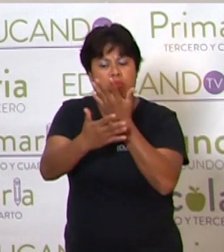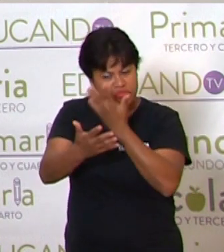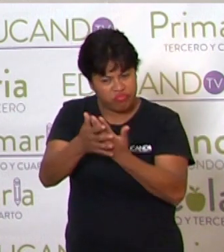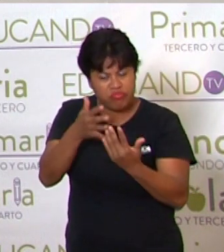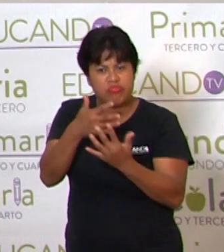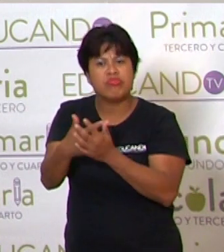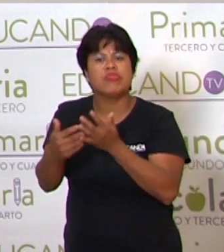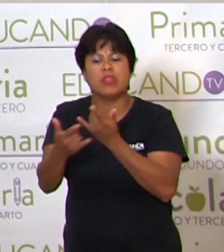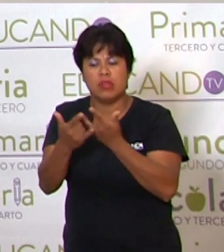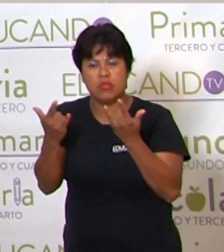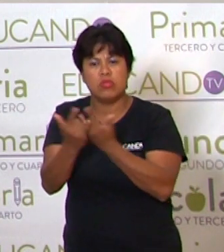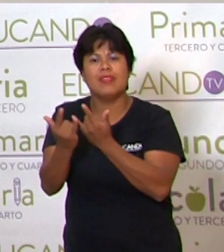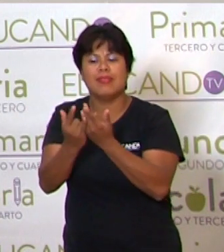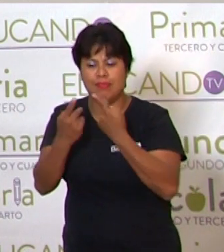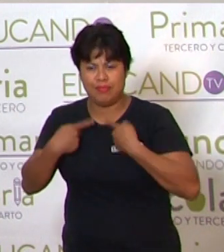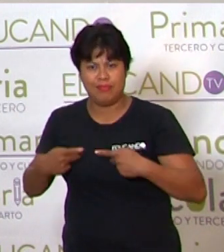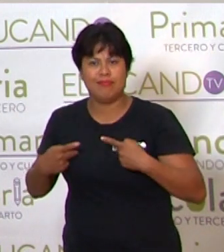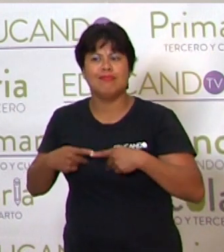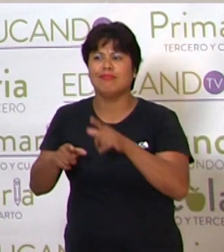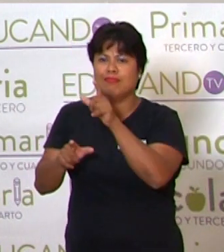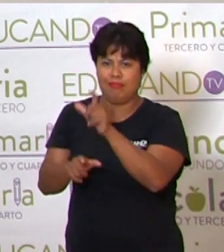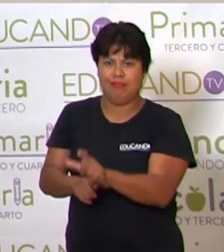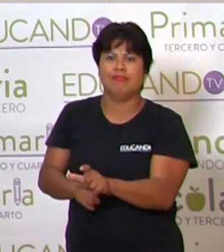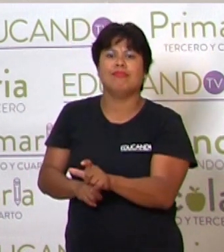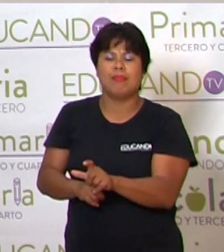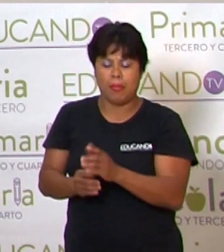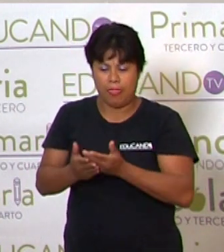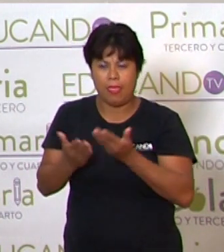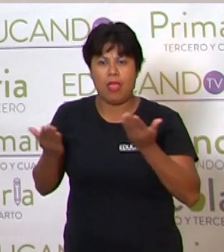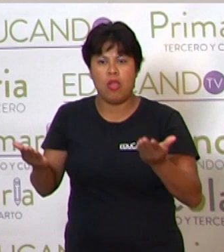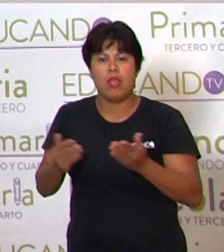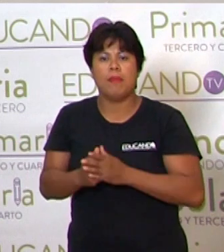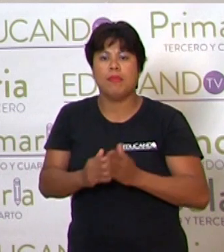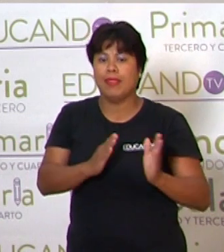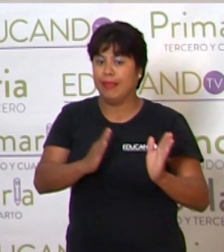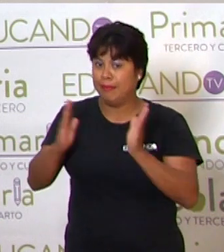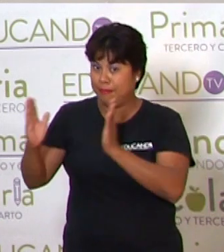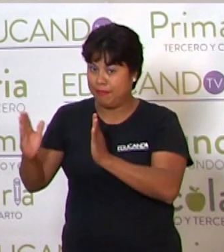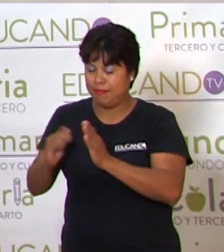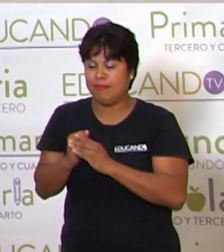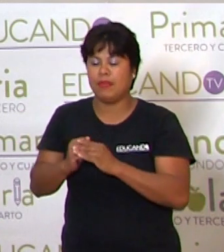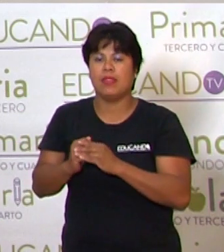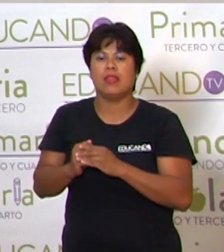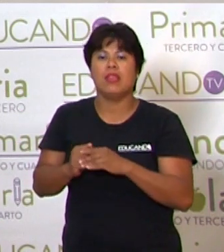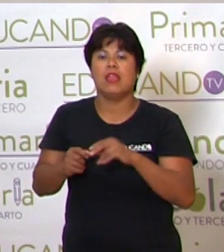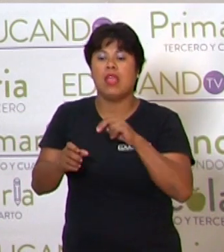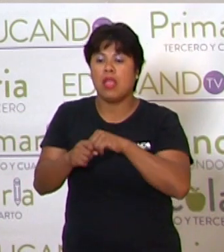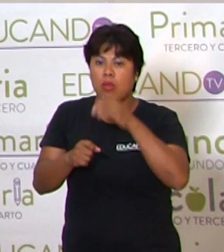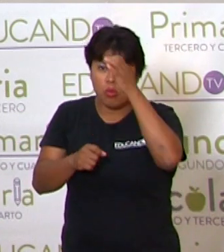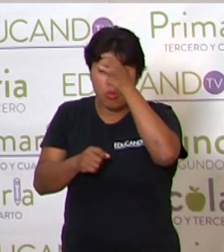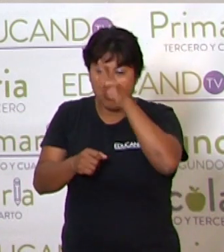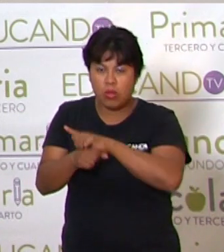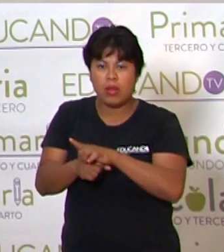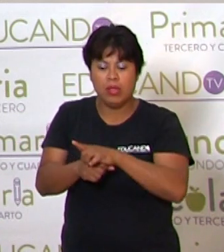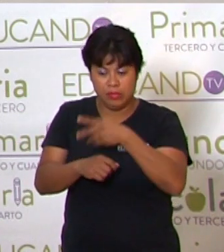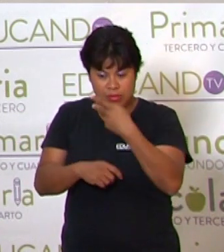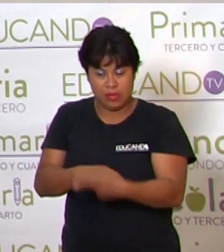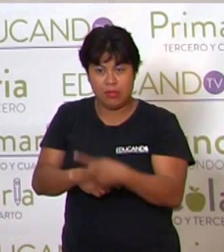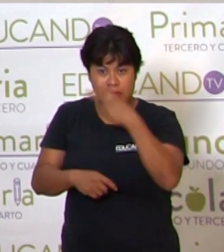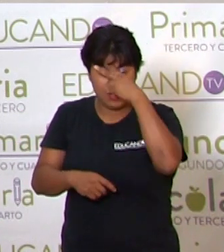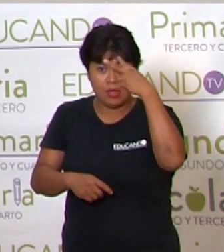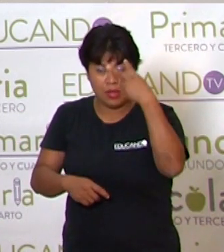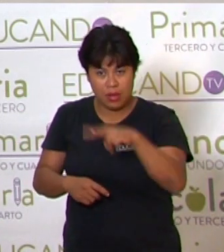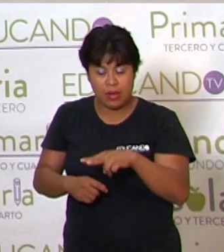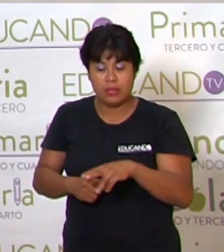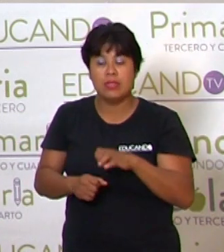presente en la historia del ser humano. Ahora, de este lado del continente y en las culturas mesoamericanas,